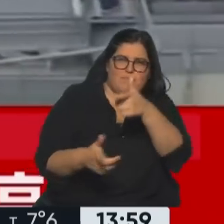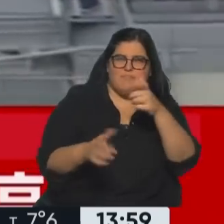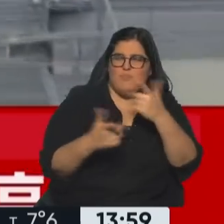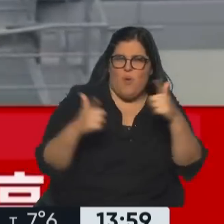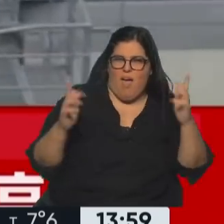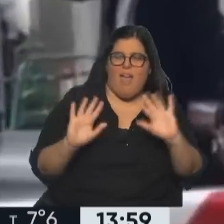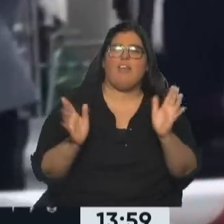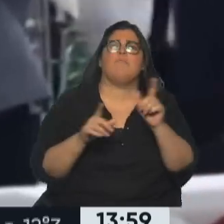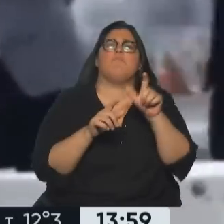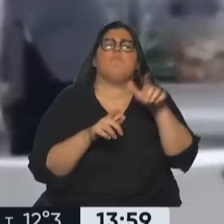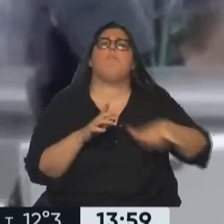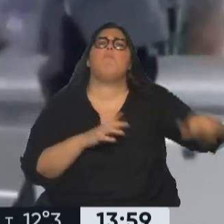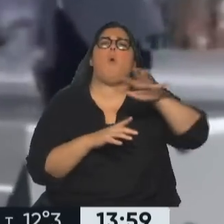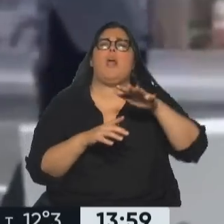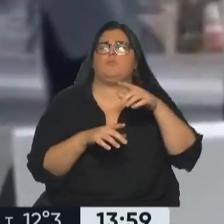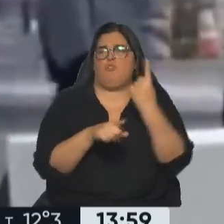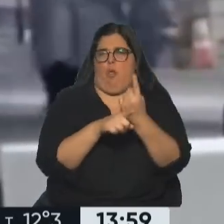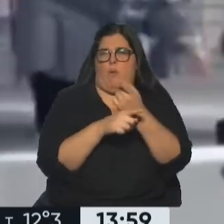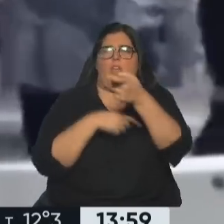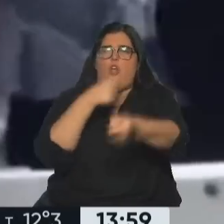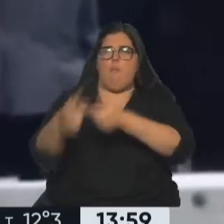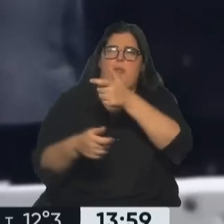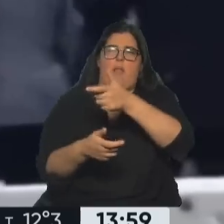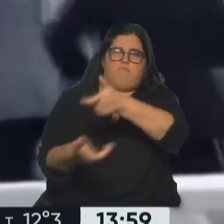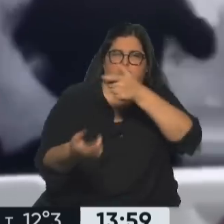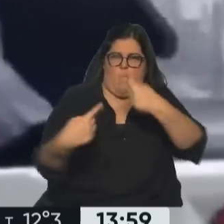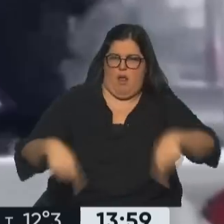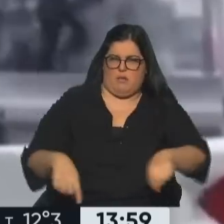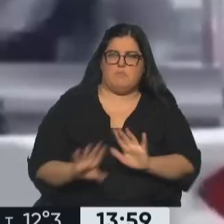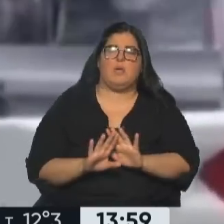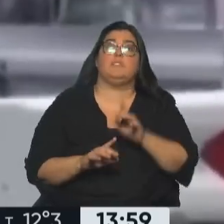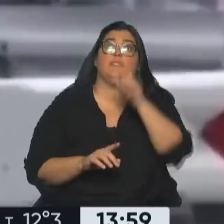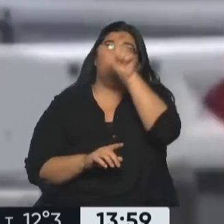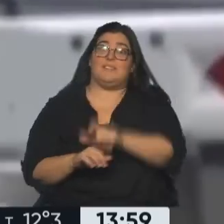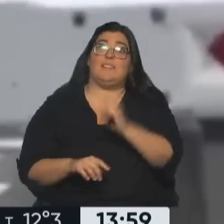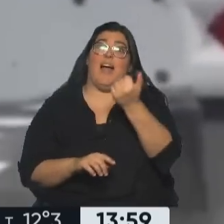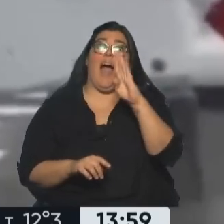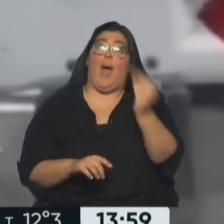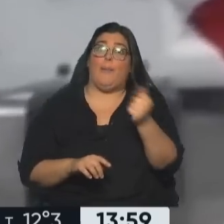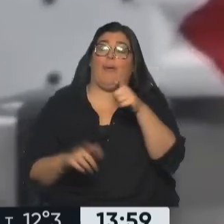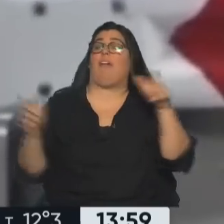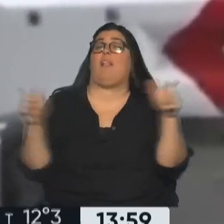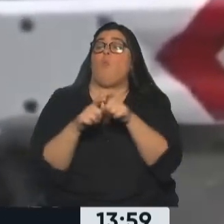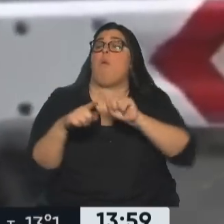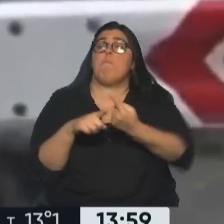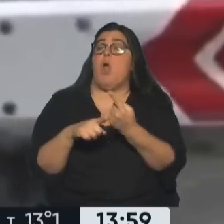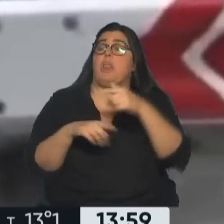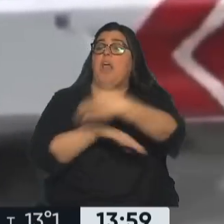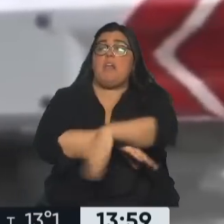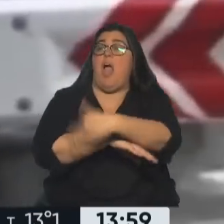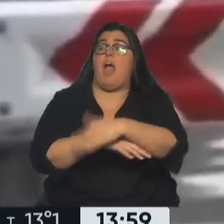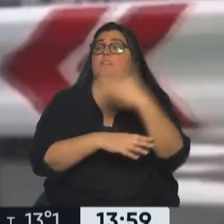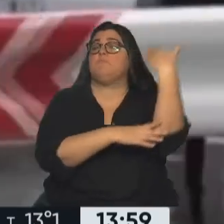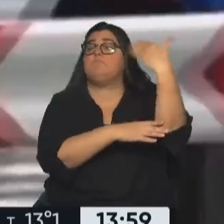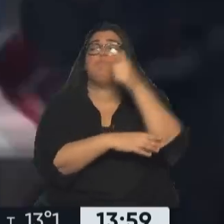no puede acceder legalmente a armas de puño. Abe estaba hablando en un mitin político que se llevaba a cabo en la calle en apoyo